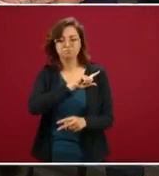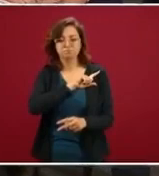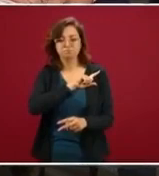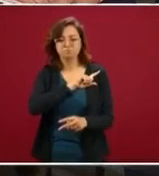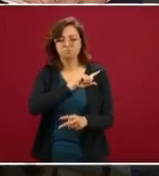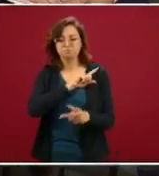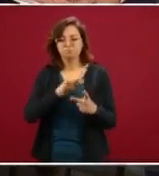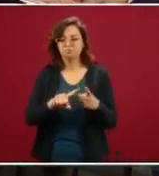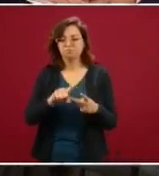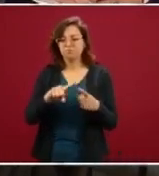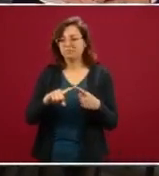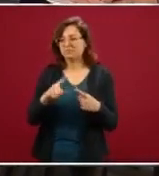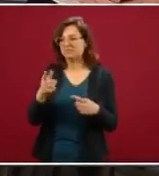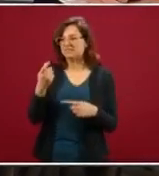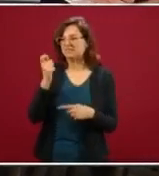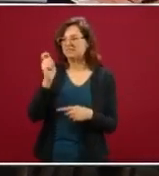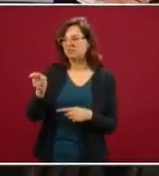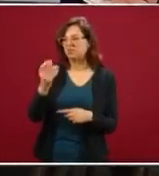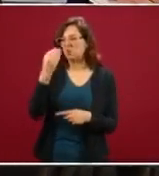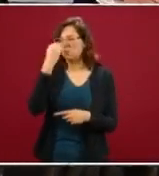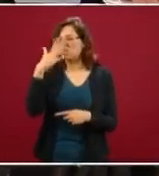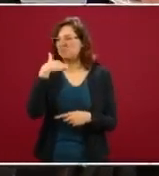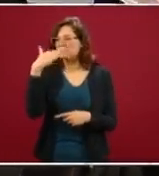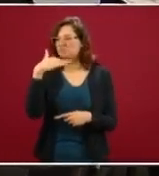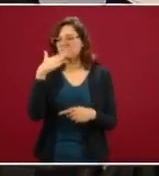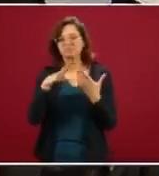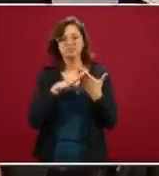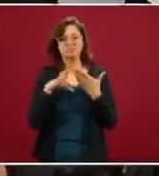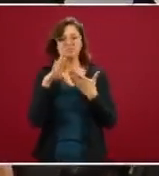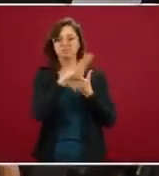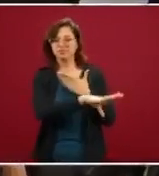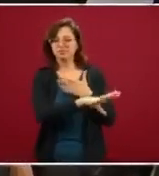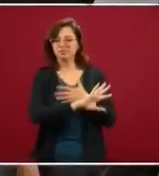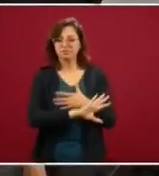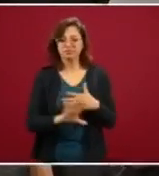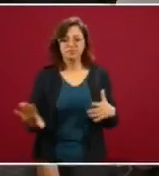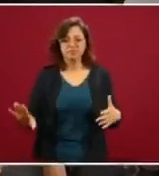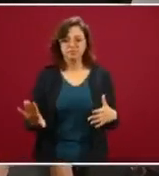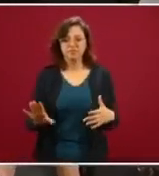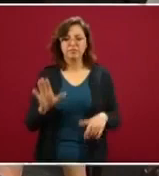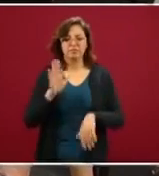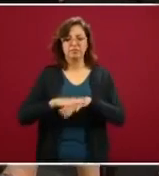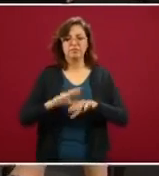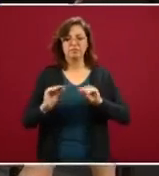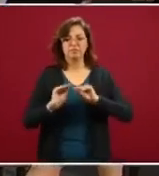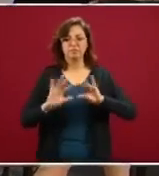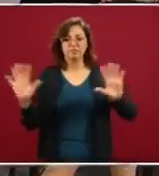no a los productos chatarra, o sea, para